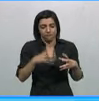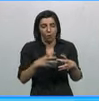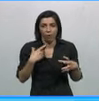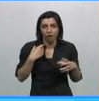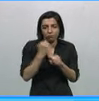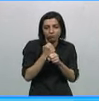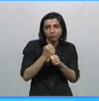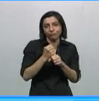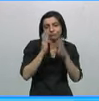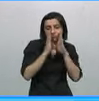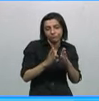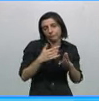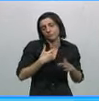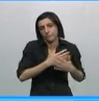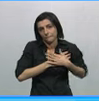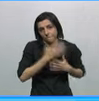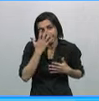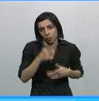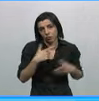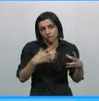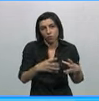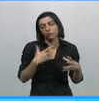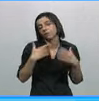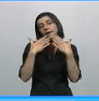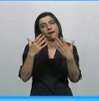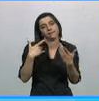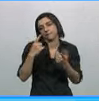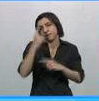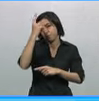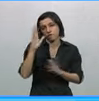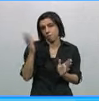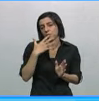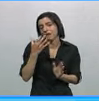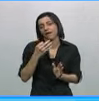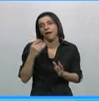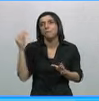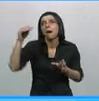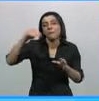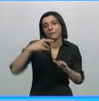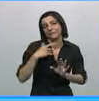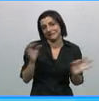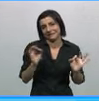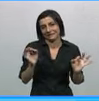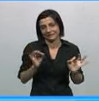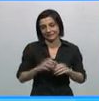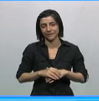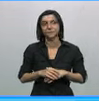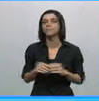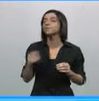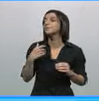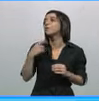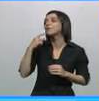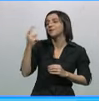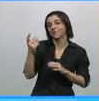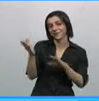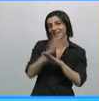encanta, y ya con eso soy un agradecido. Y en el partido previo con Boca, cuando viste ese video, porque antes